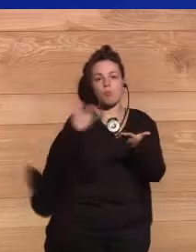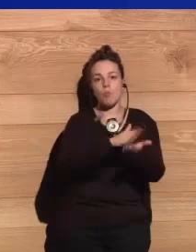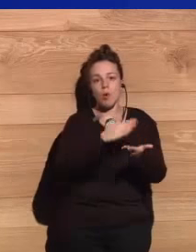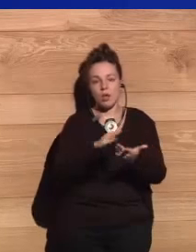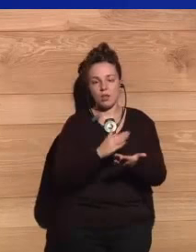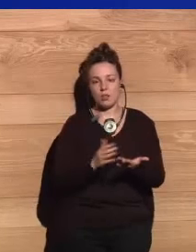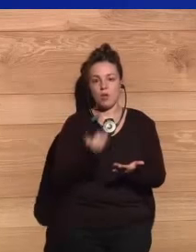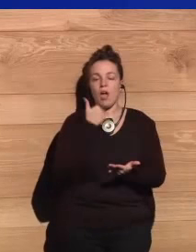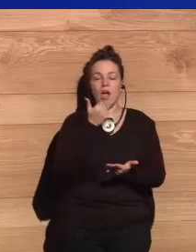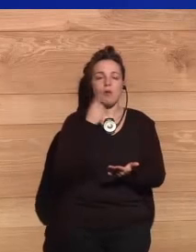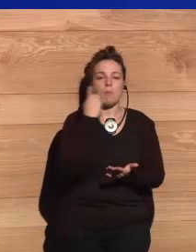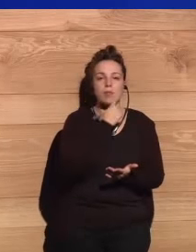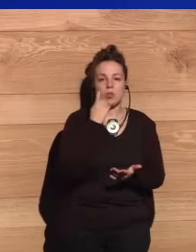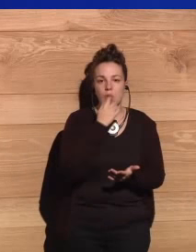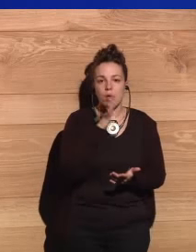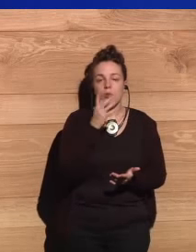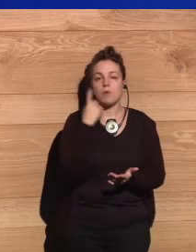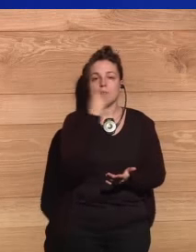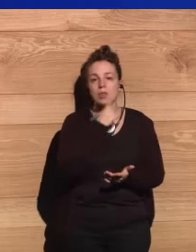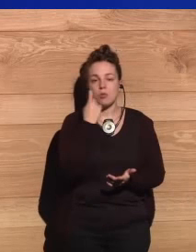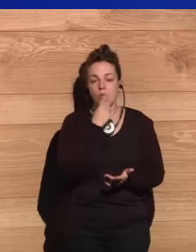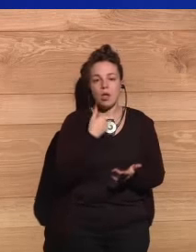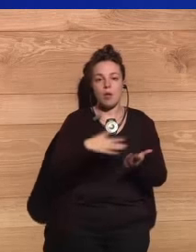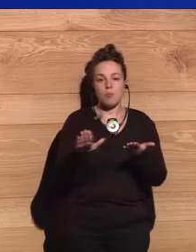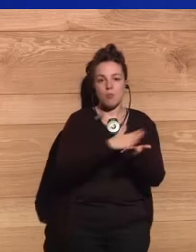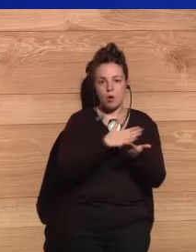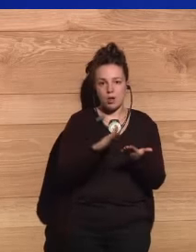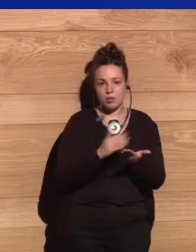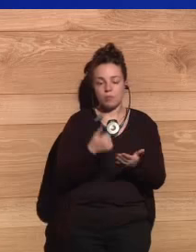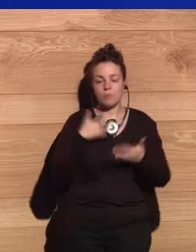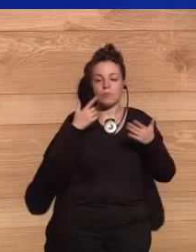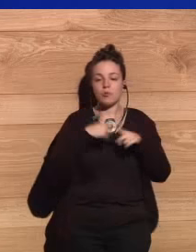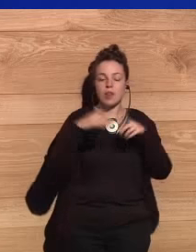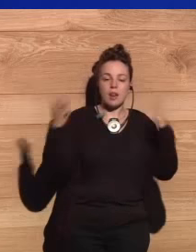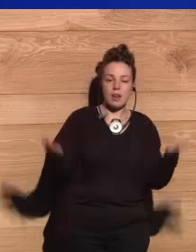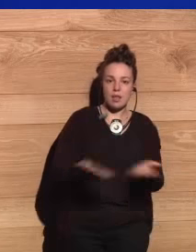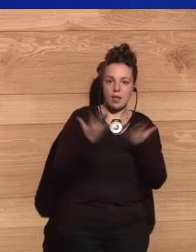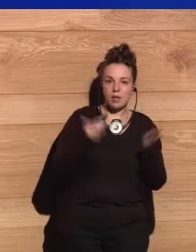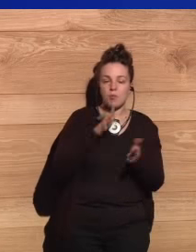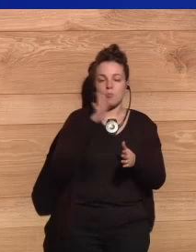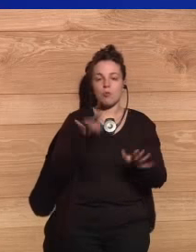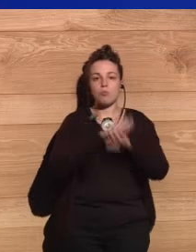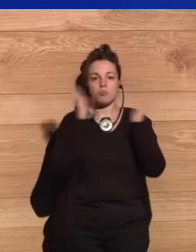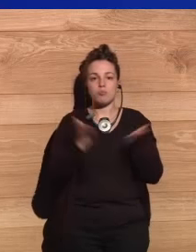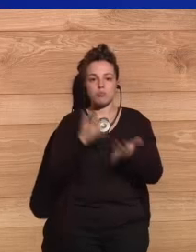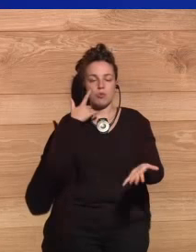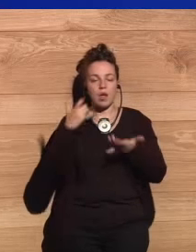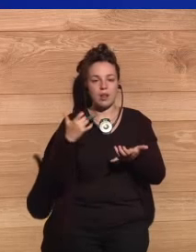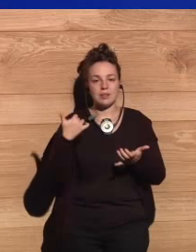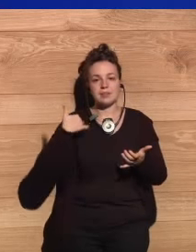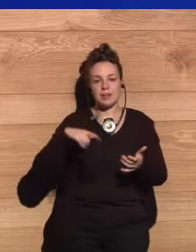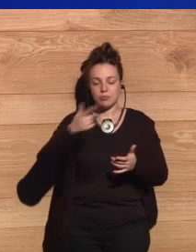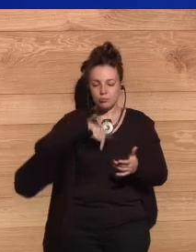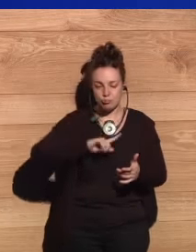poético, es mitológico, la mitología, lo poético, lo ligero. El mundo del arte ya no es el